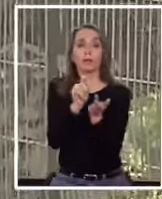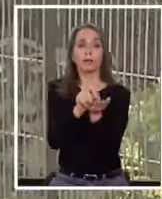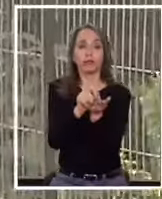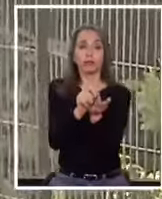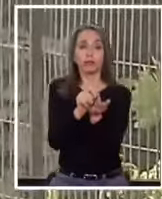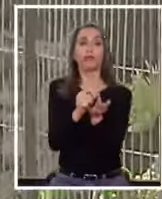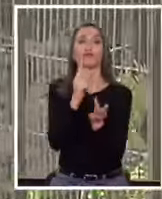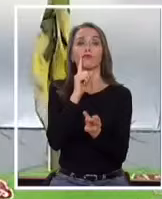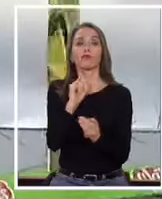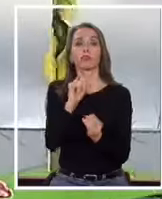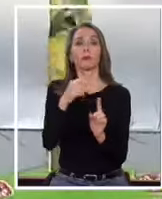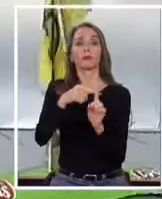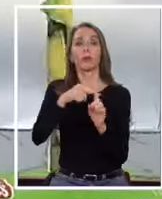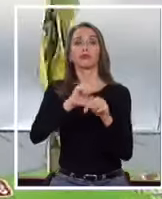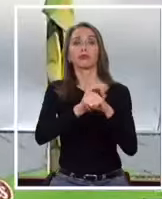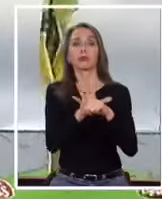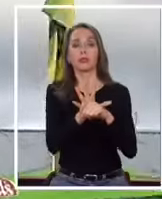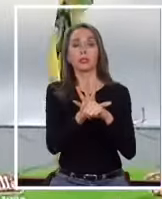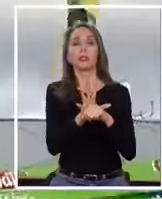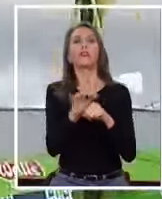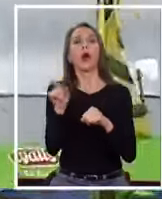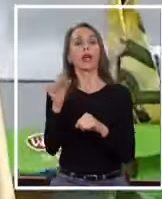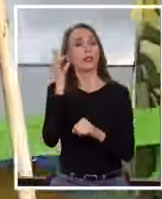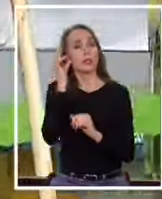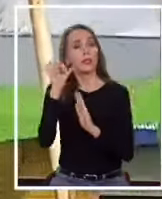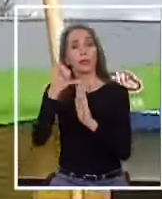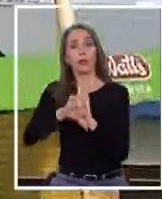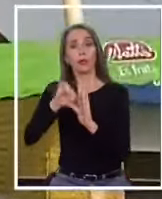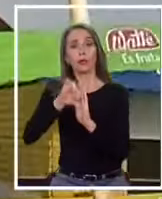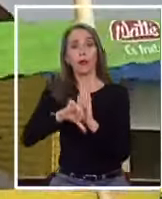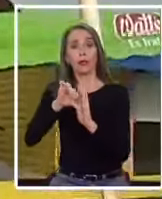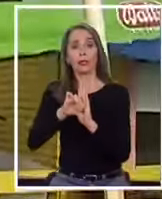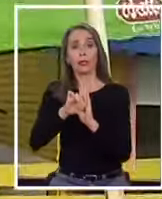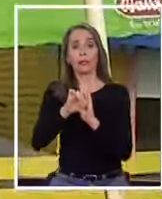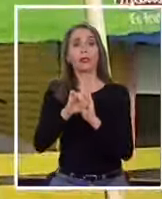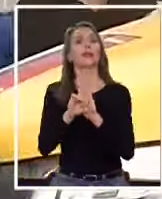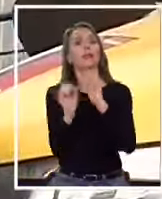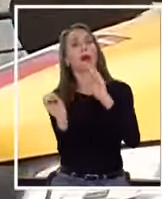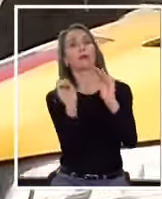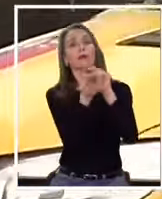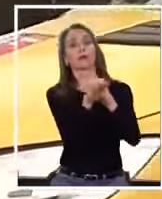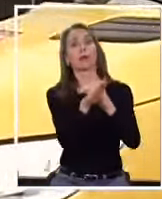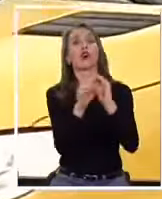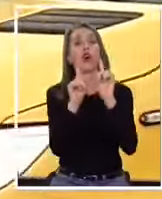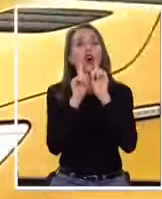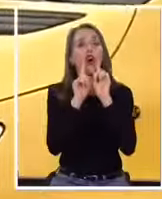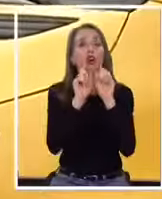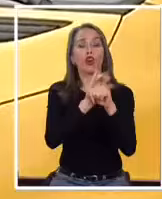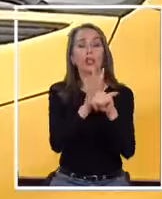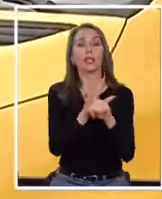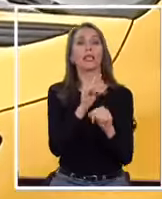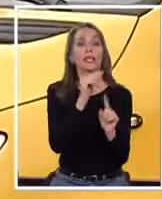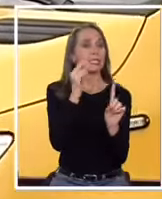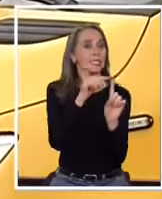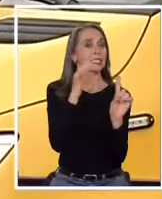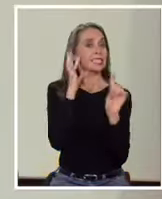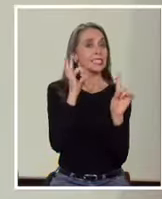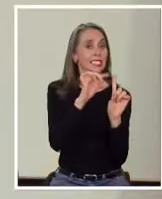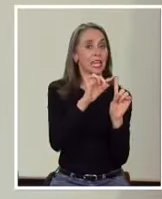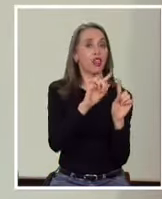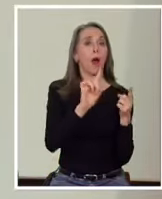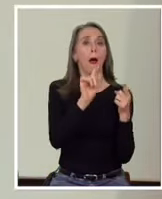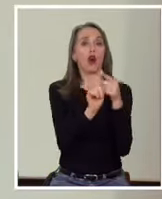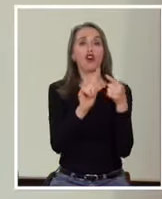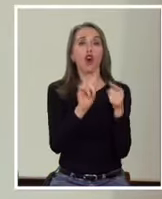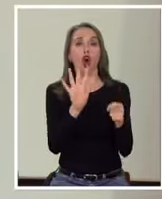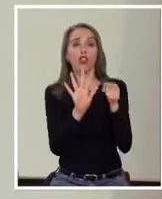que dio positivo y desde ese momento cumplió cuarentena en una residencia sanitaria. Todos sus contactos estrechos